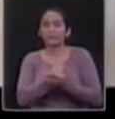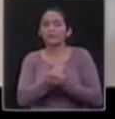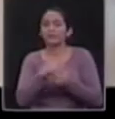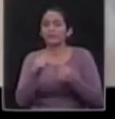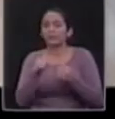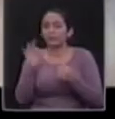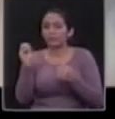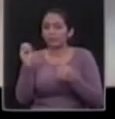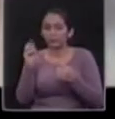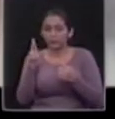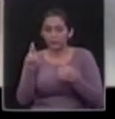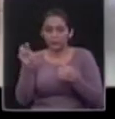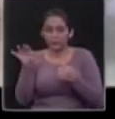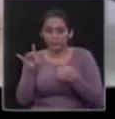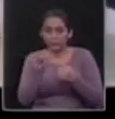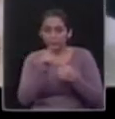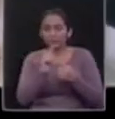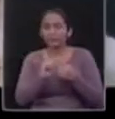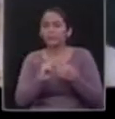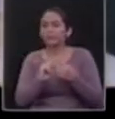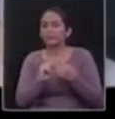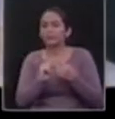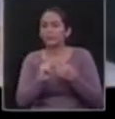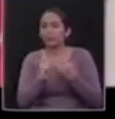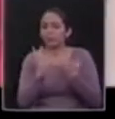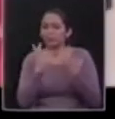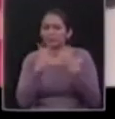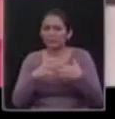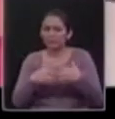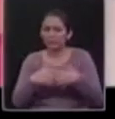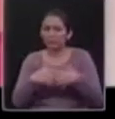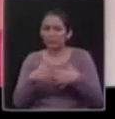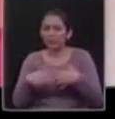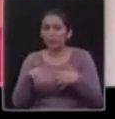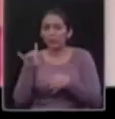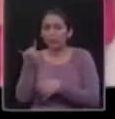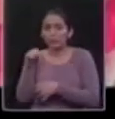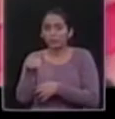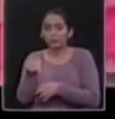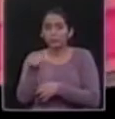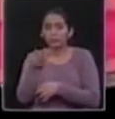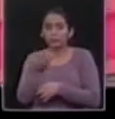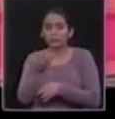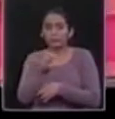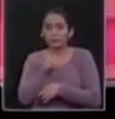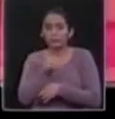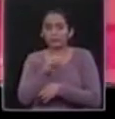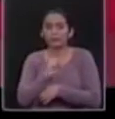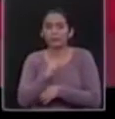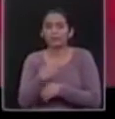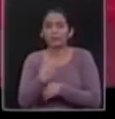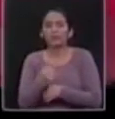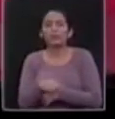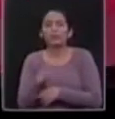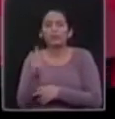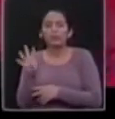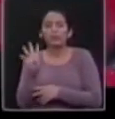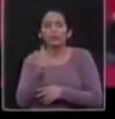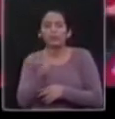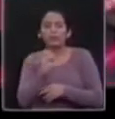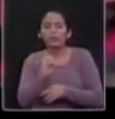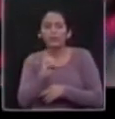Ford Mustang en una versión GT con un motor V8 5.0 de 440 caballos de tecnología de